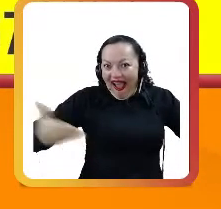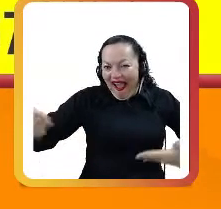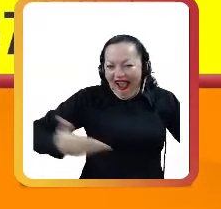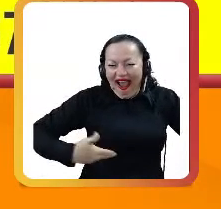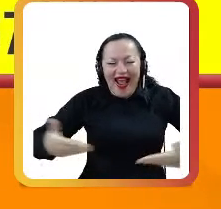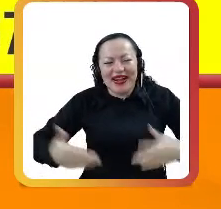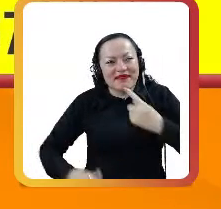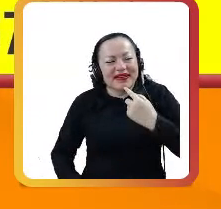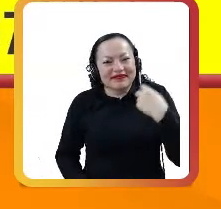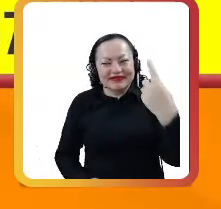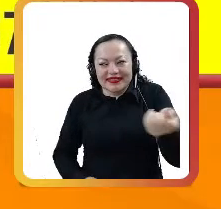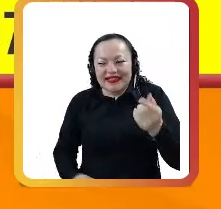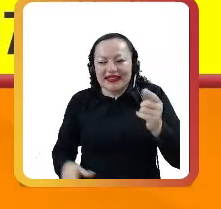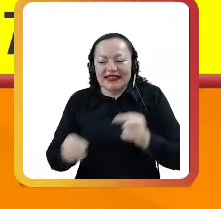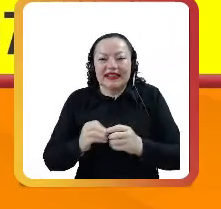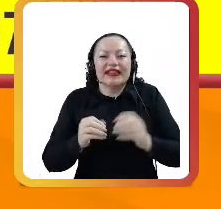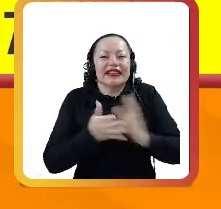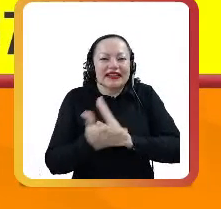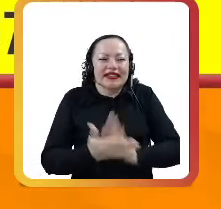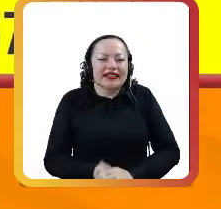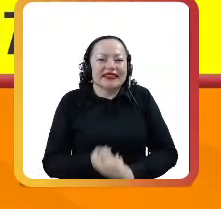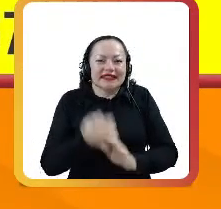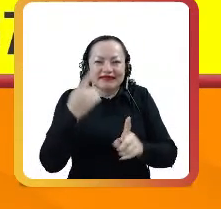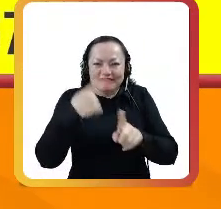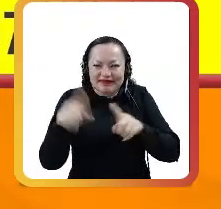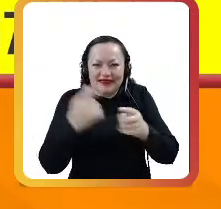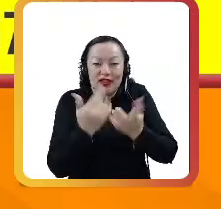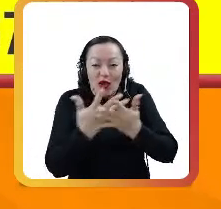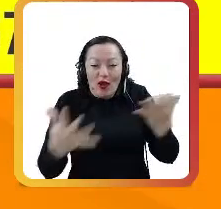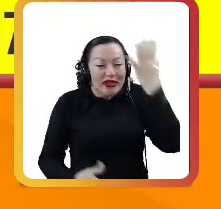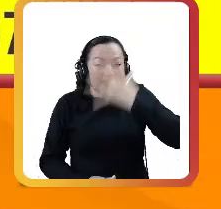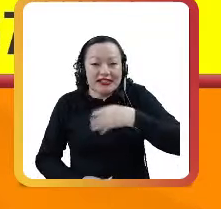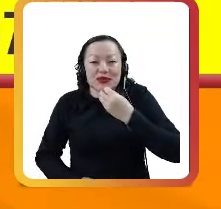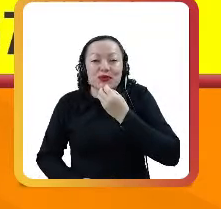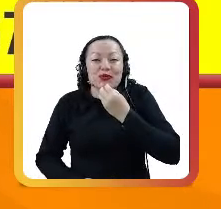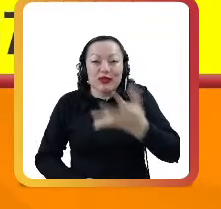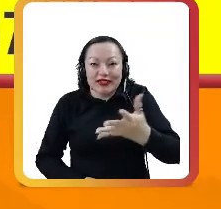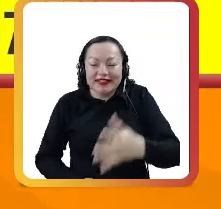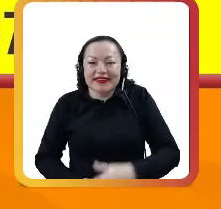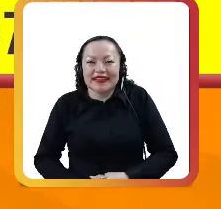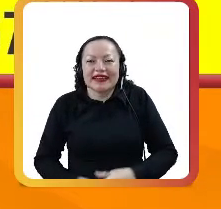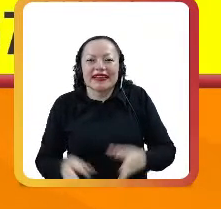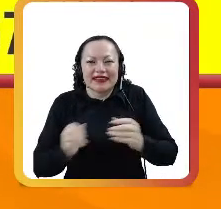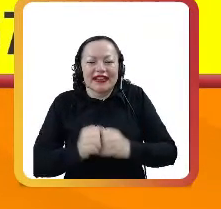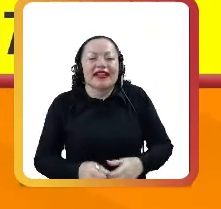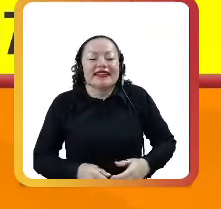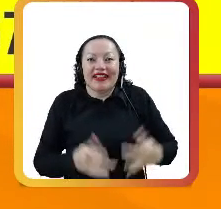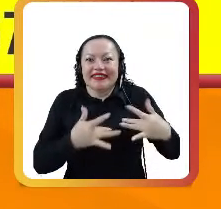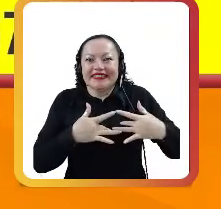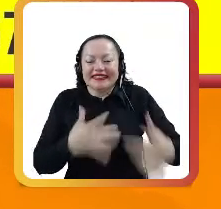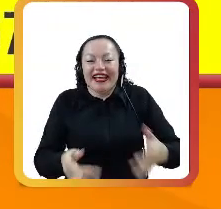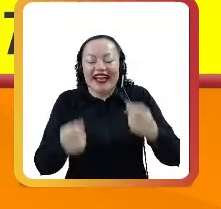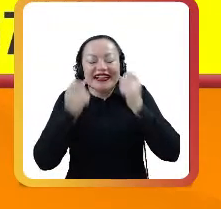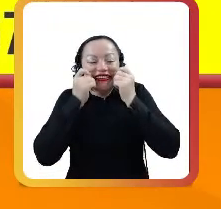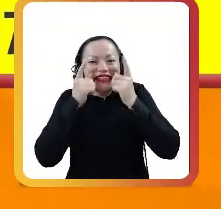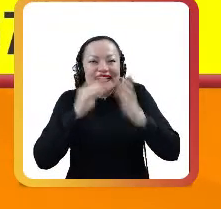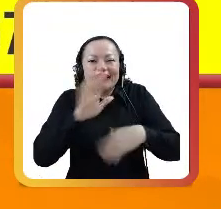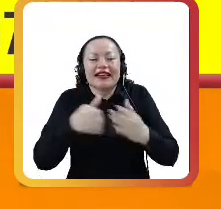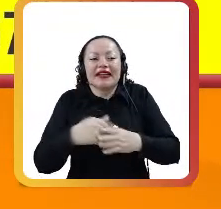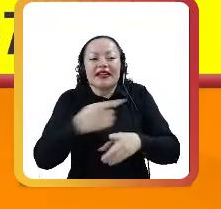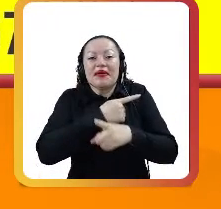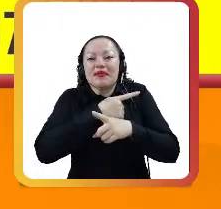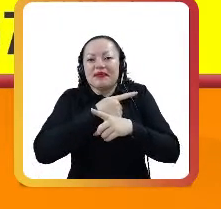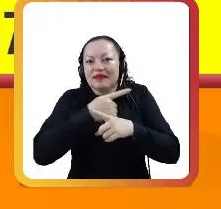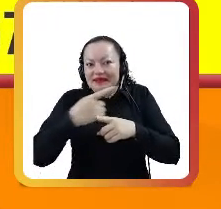que tiene una serie de accesorios bien bonitos, tiene regalito para este mes de las